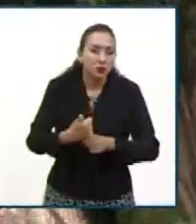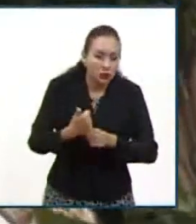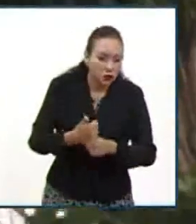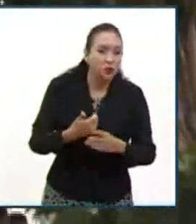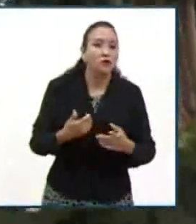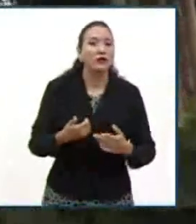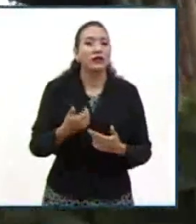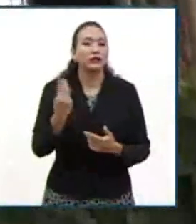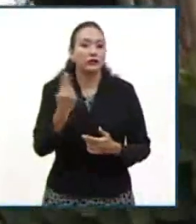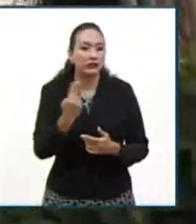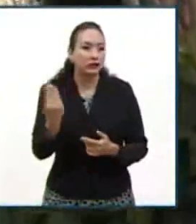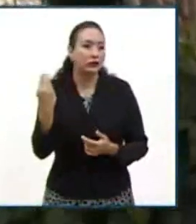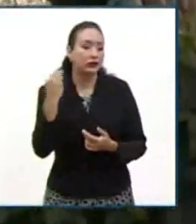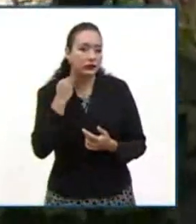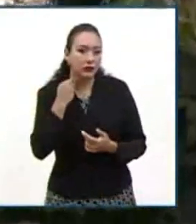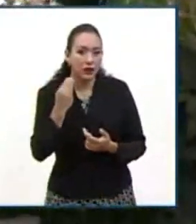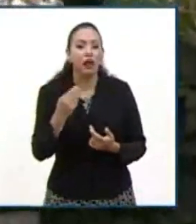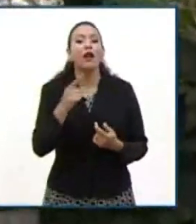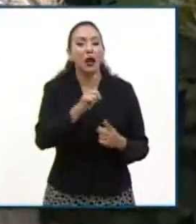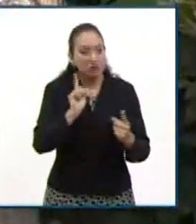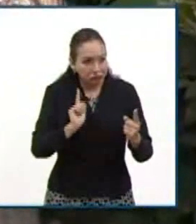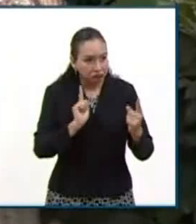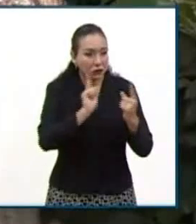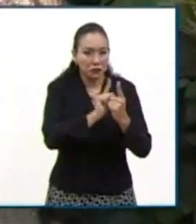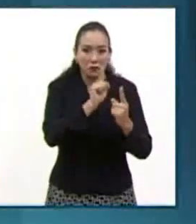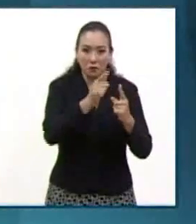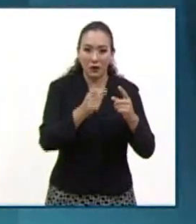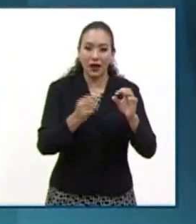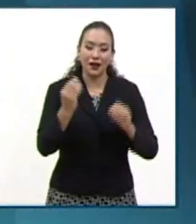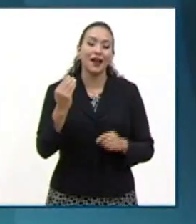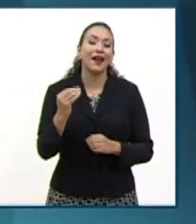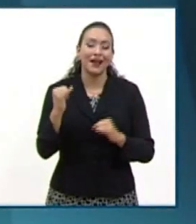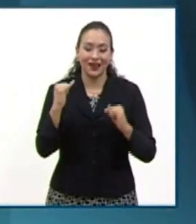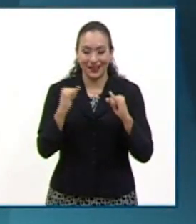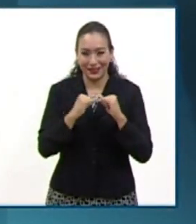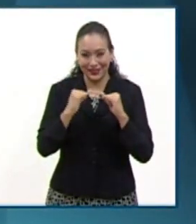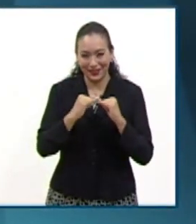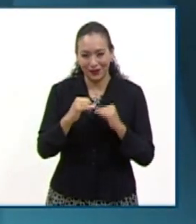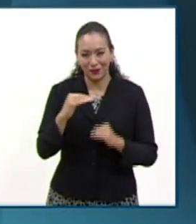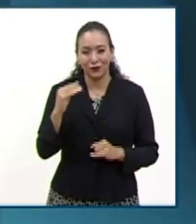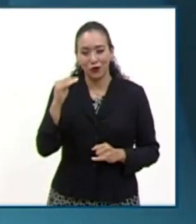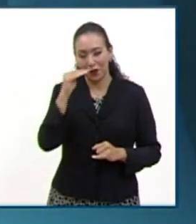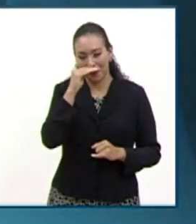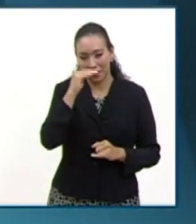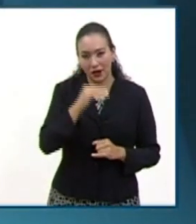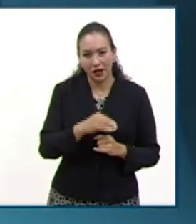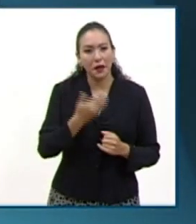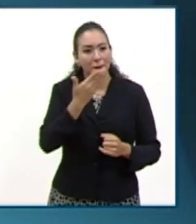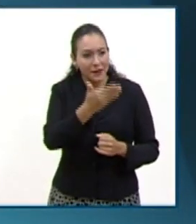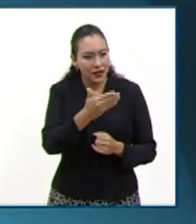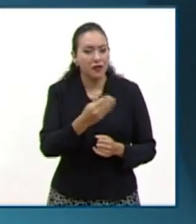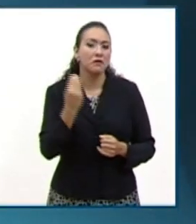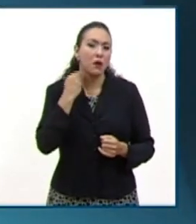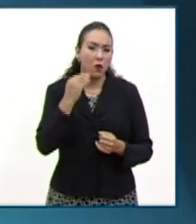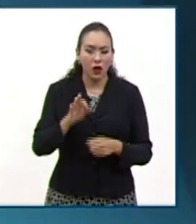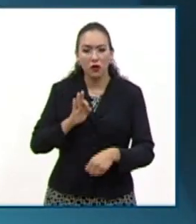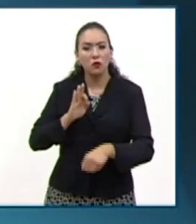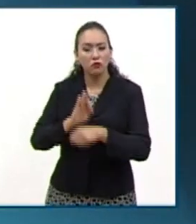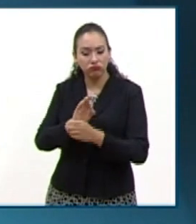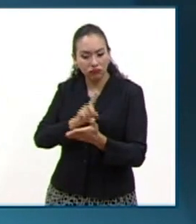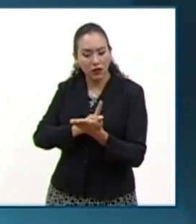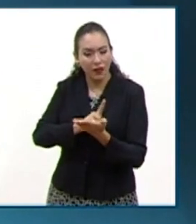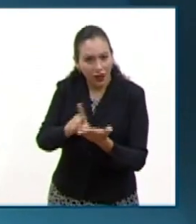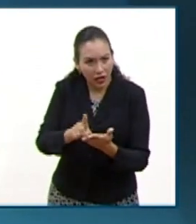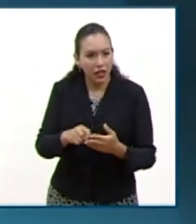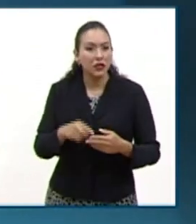asesoría, orientación y representación legal. Sus servicios son gratuitos, trabajan con perspectiva de derechos humanos, de género